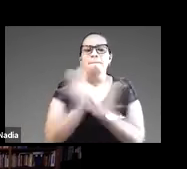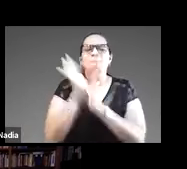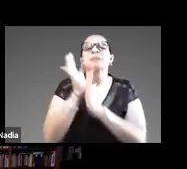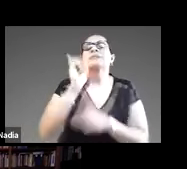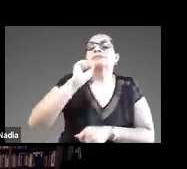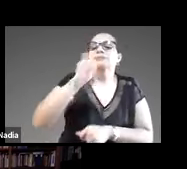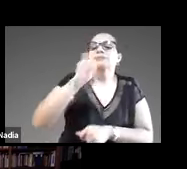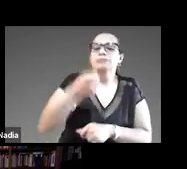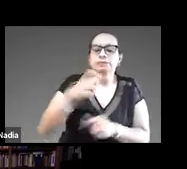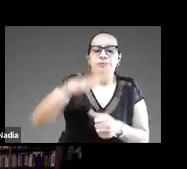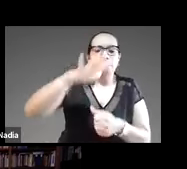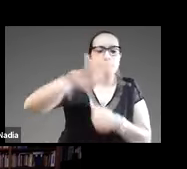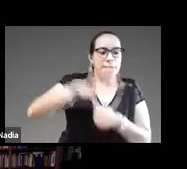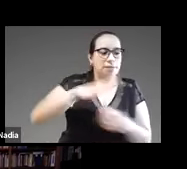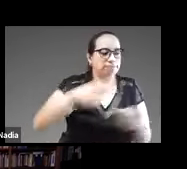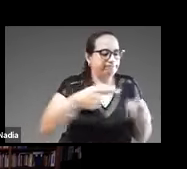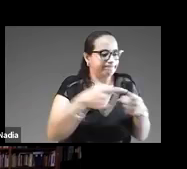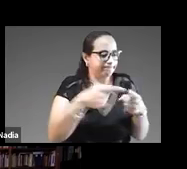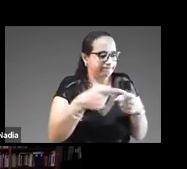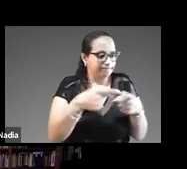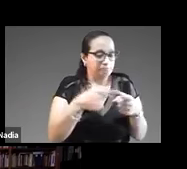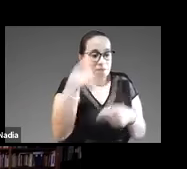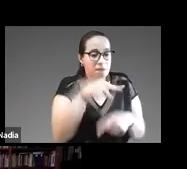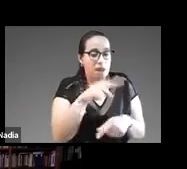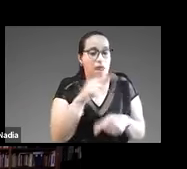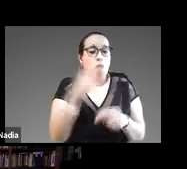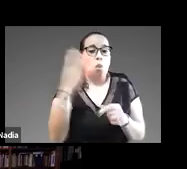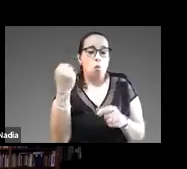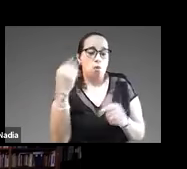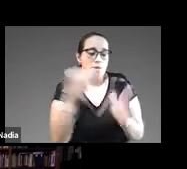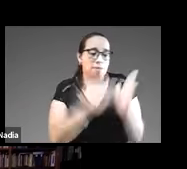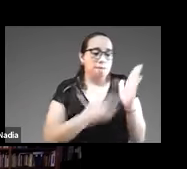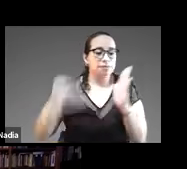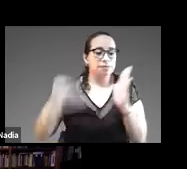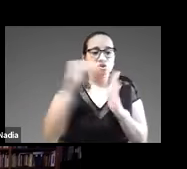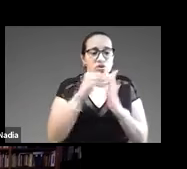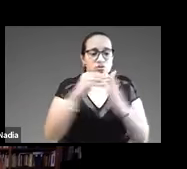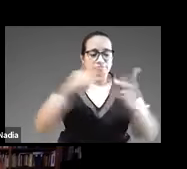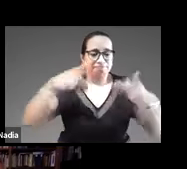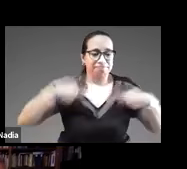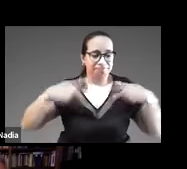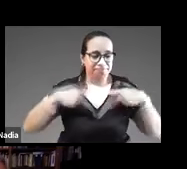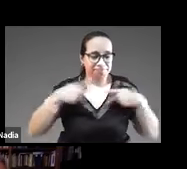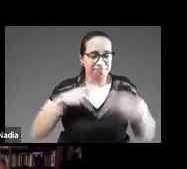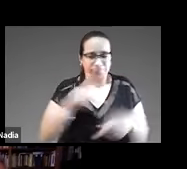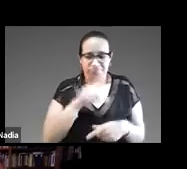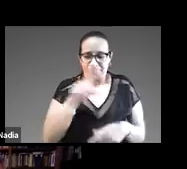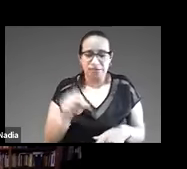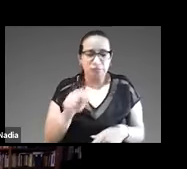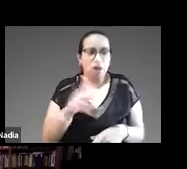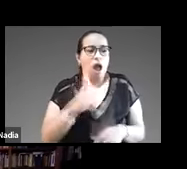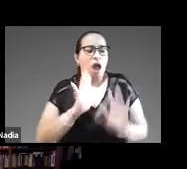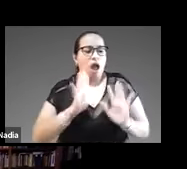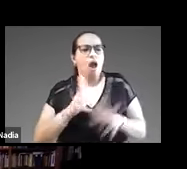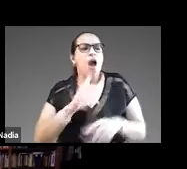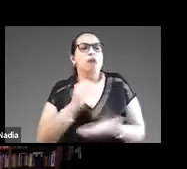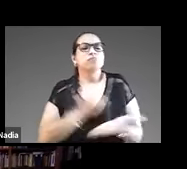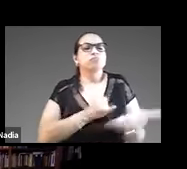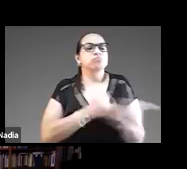una mesa en una esquina para 9 millones de personas. ¿Sí? Y luego decir que estábamos